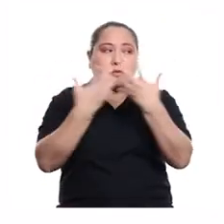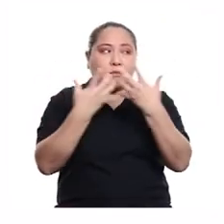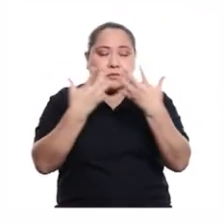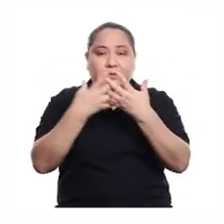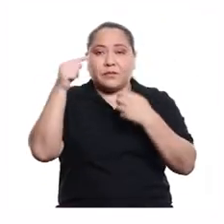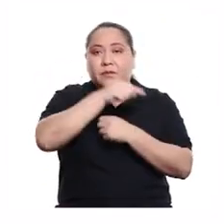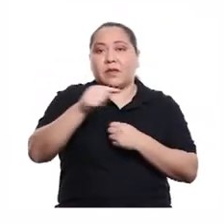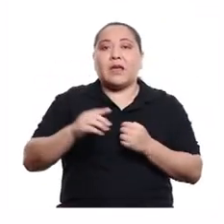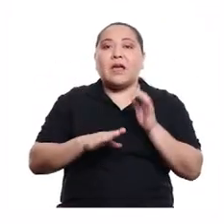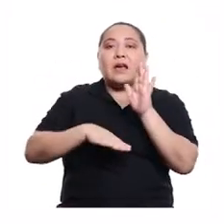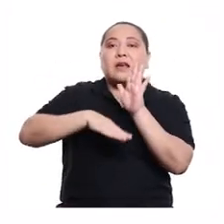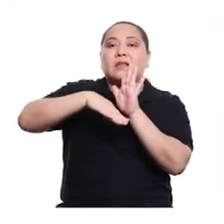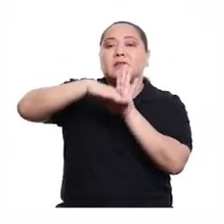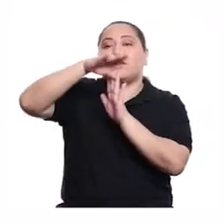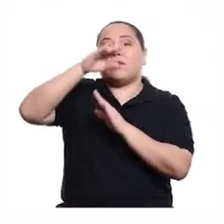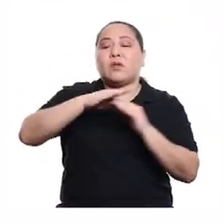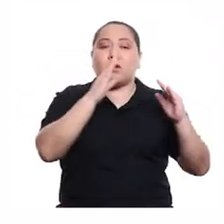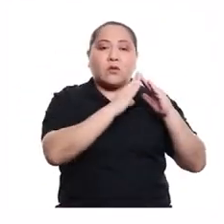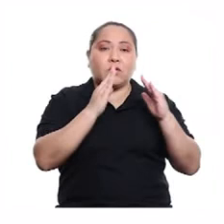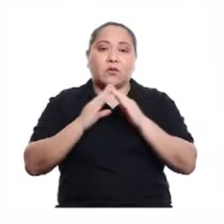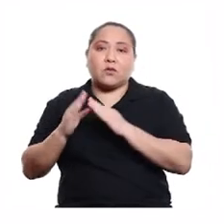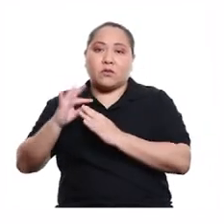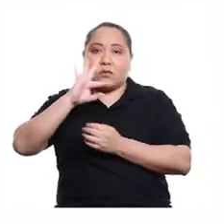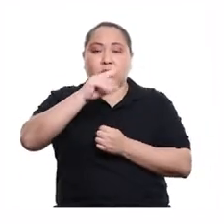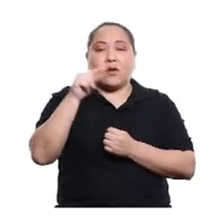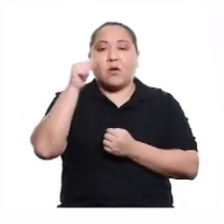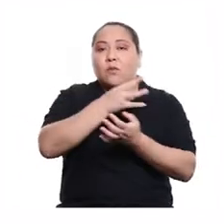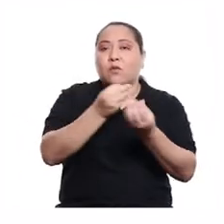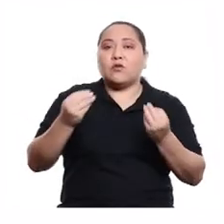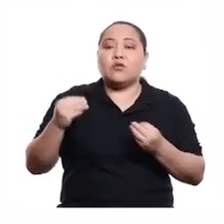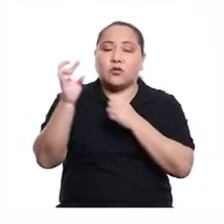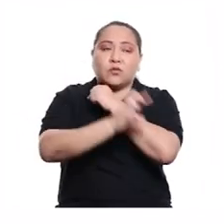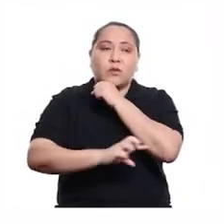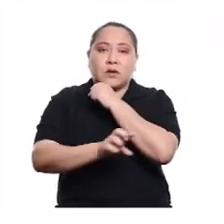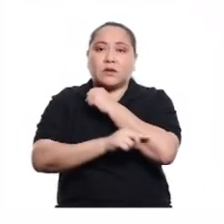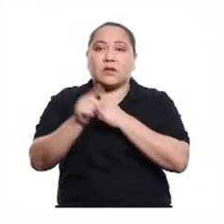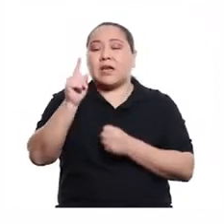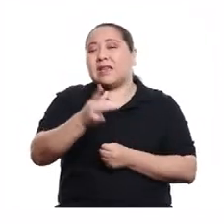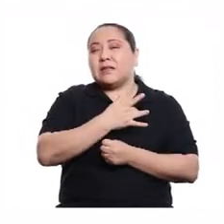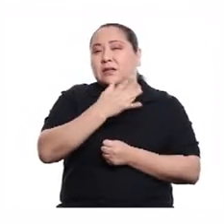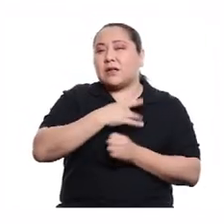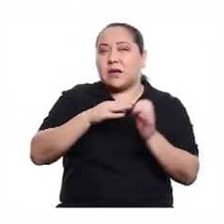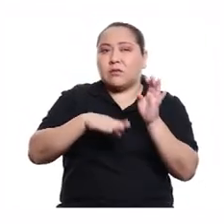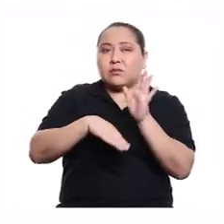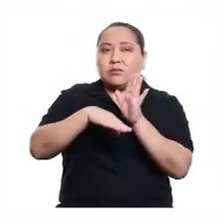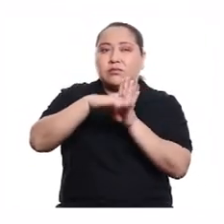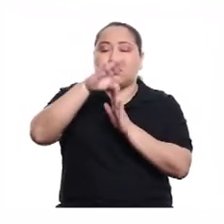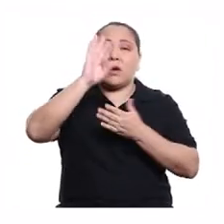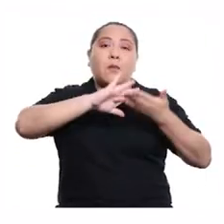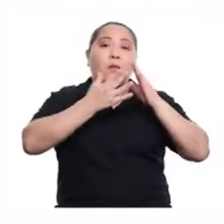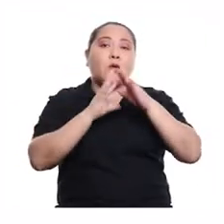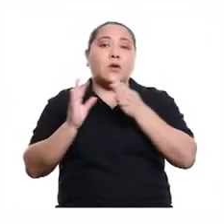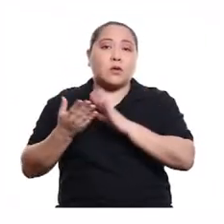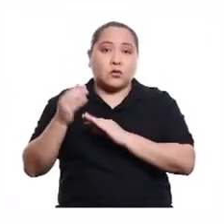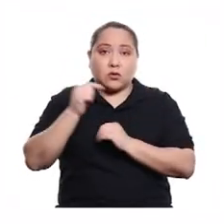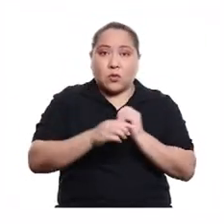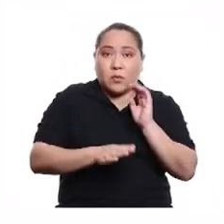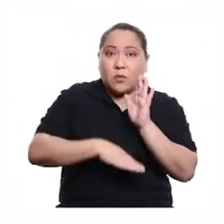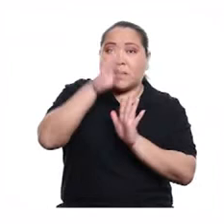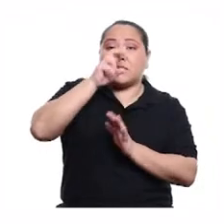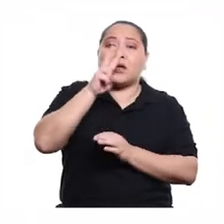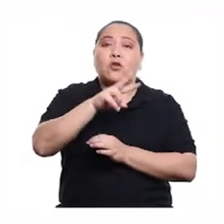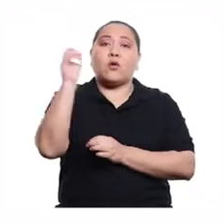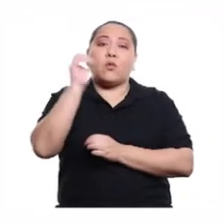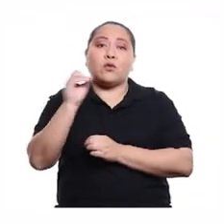el crecimiento urbano y el delito. La mayoría de los países que experimentaron un crecimiento de la población urbana superior al